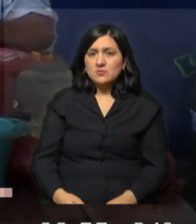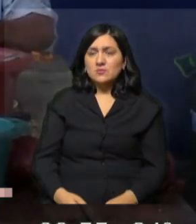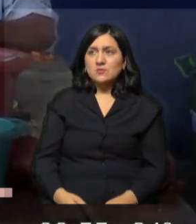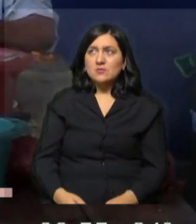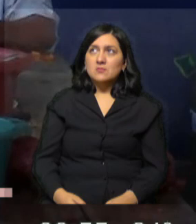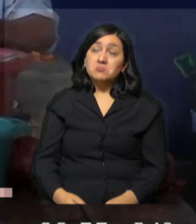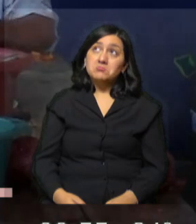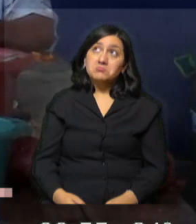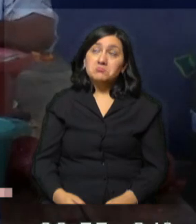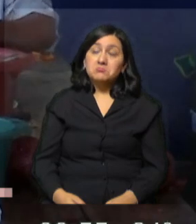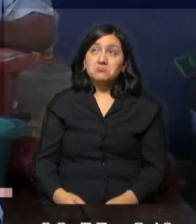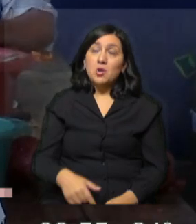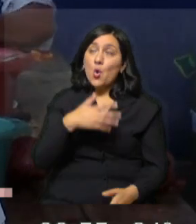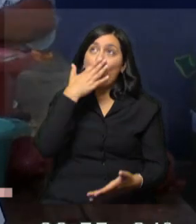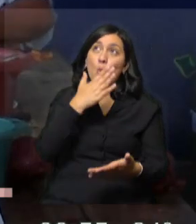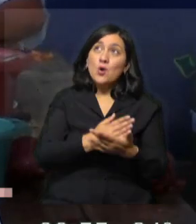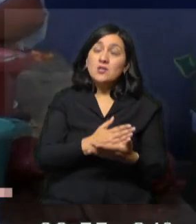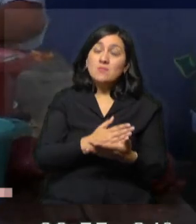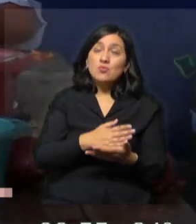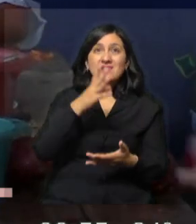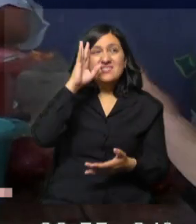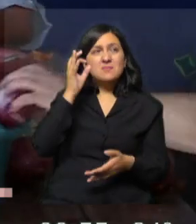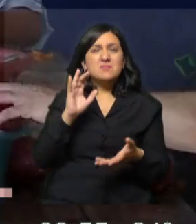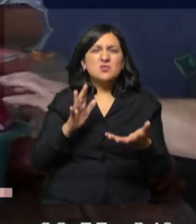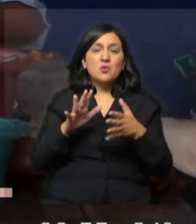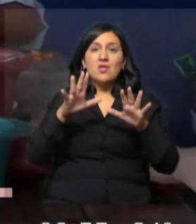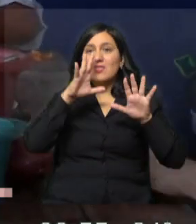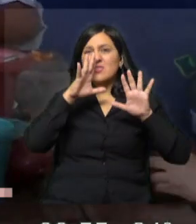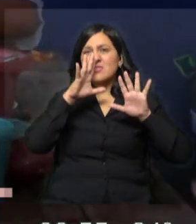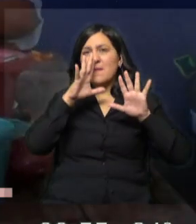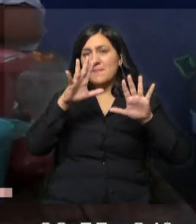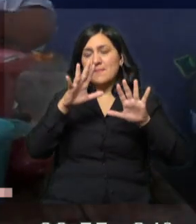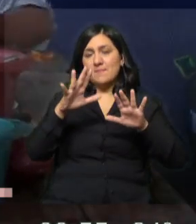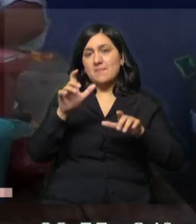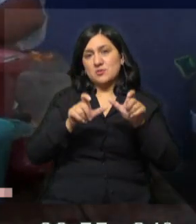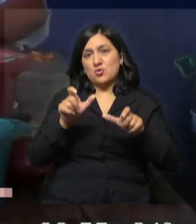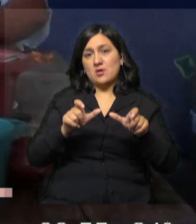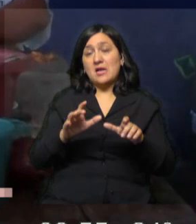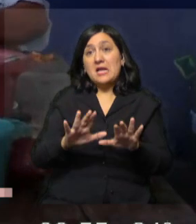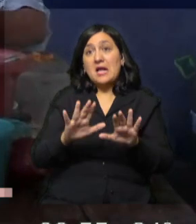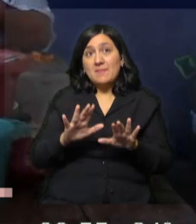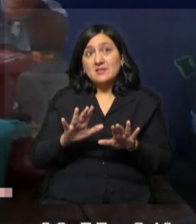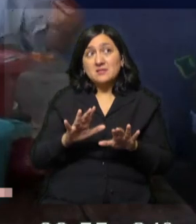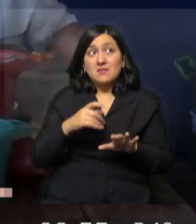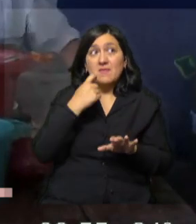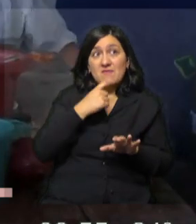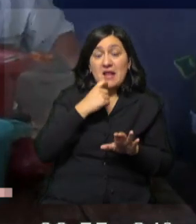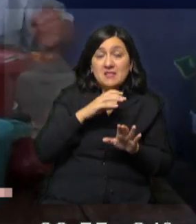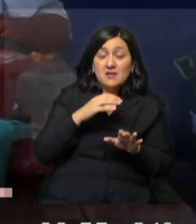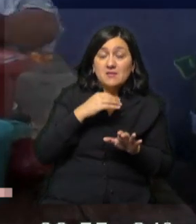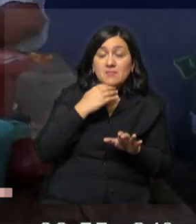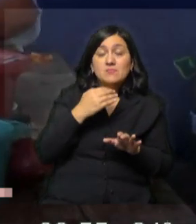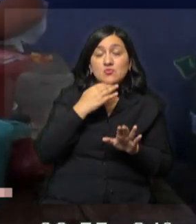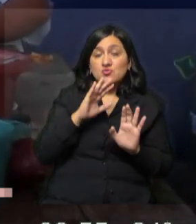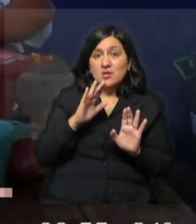debe tener, lo último que sé, entre 10.000 personas más o menos en todo el barrio. Capaz que me quedo corto, pero un número